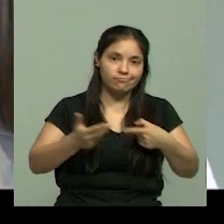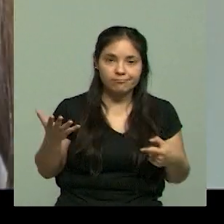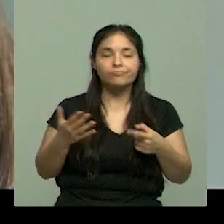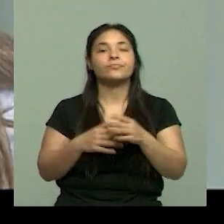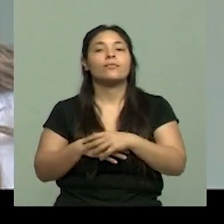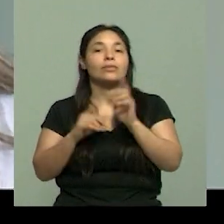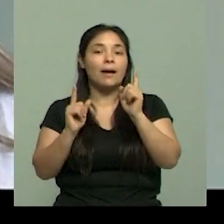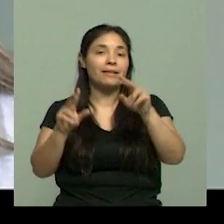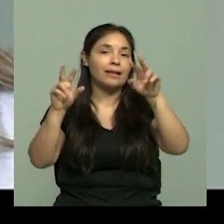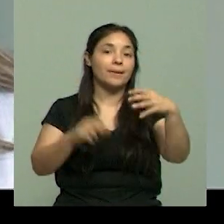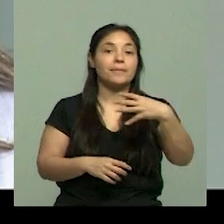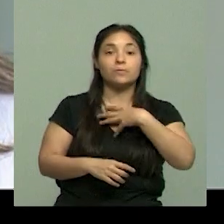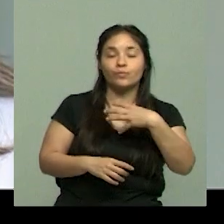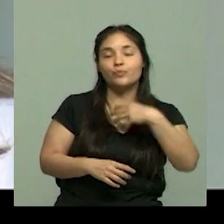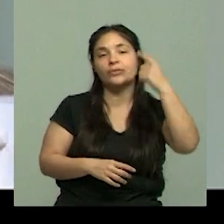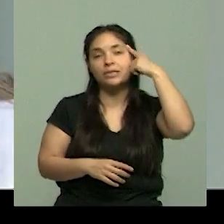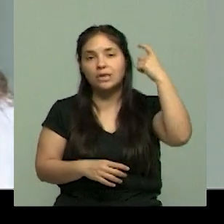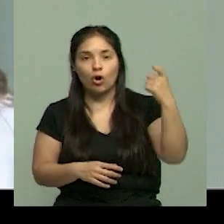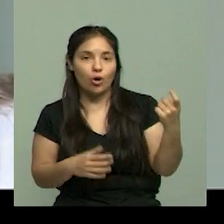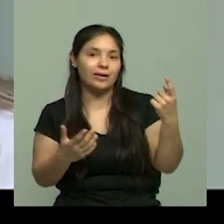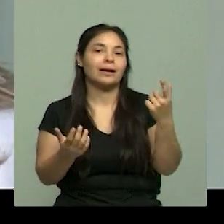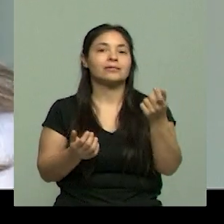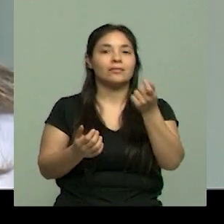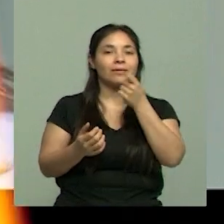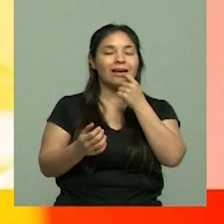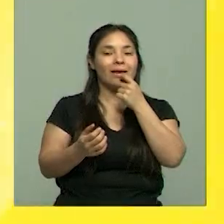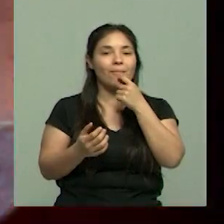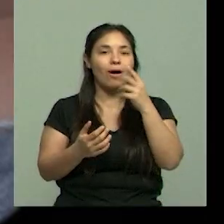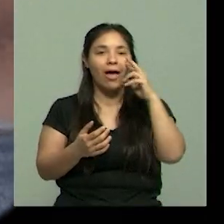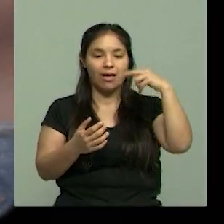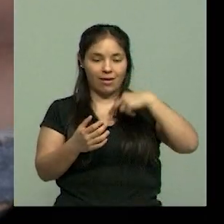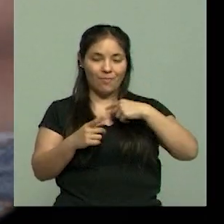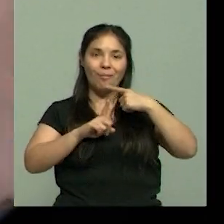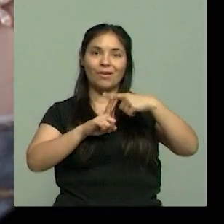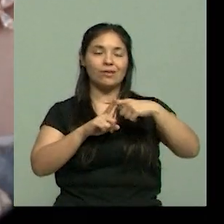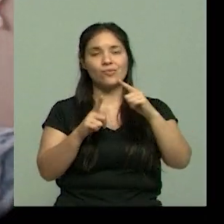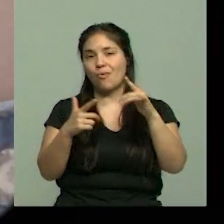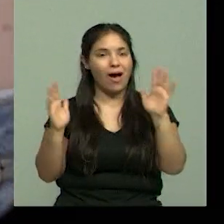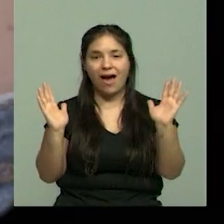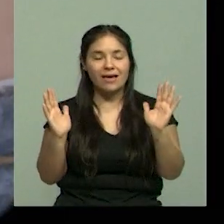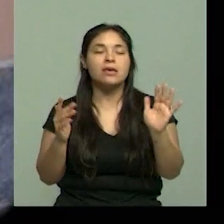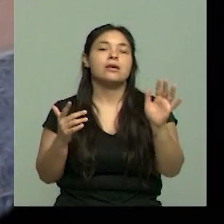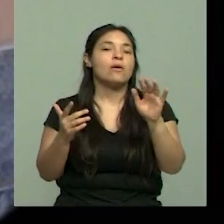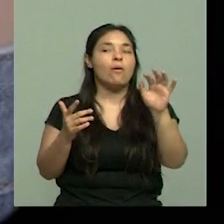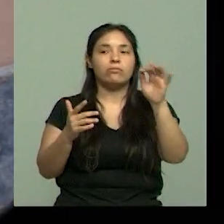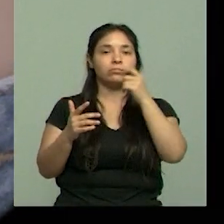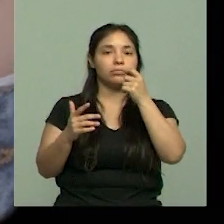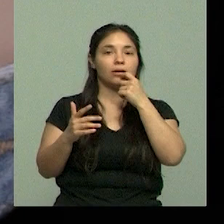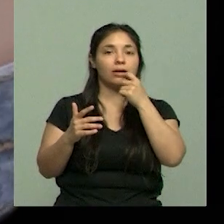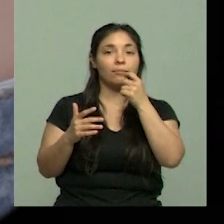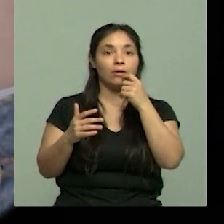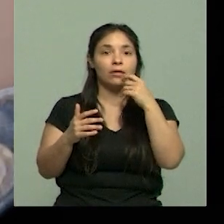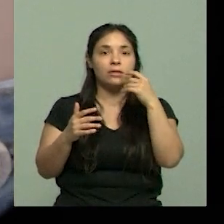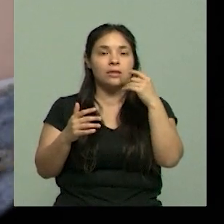más de personalidad o psicológicas como esta falta de autoestima, una preocupación excesiva por cómo se